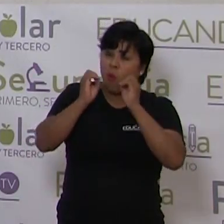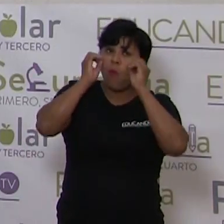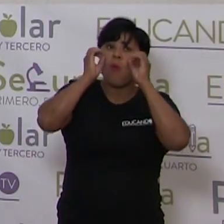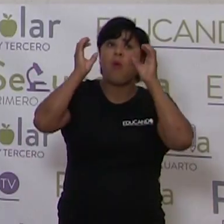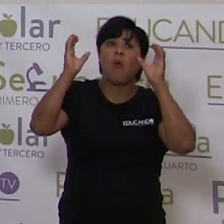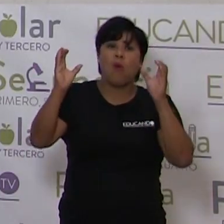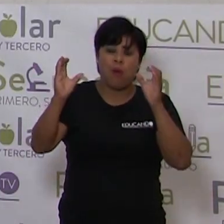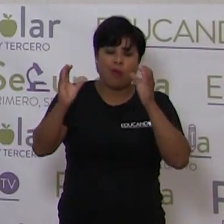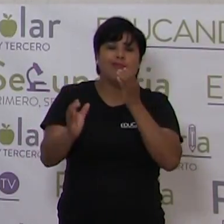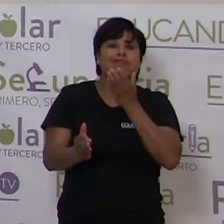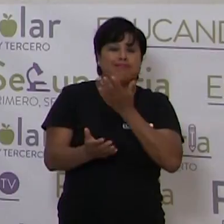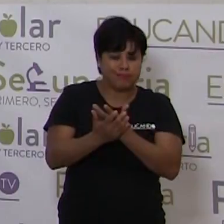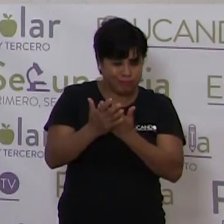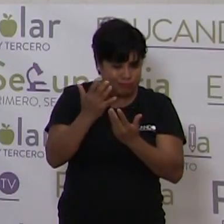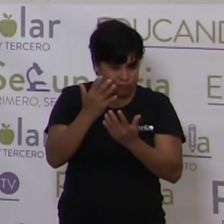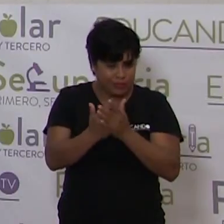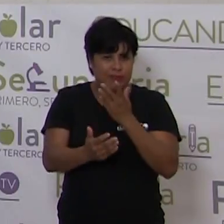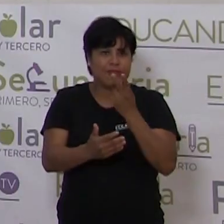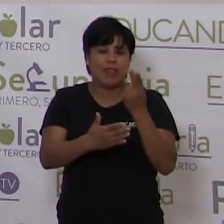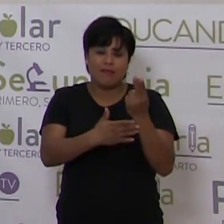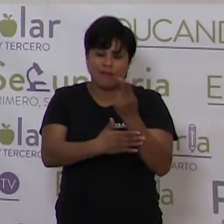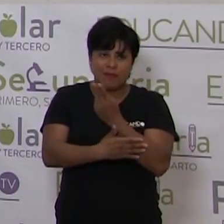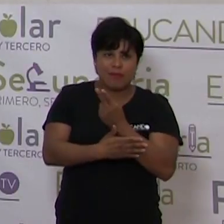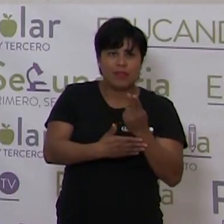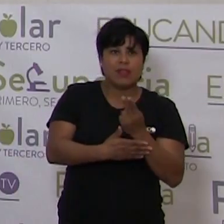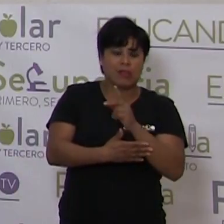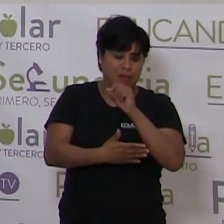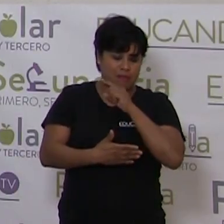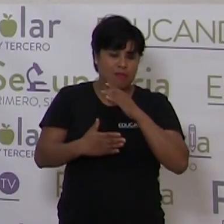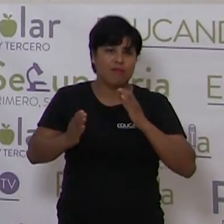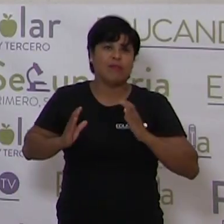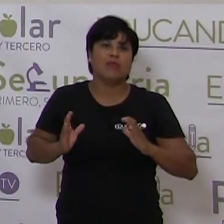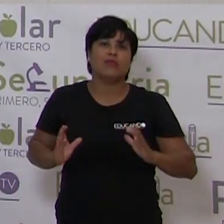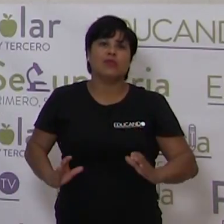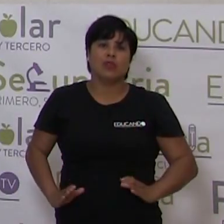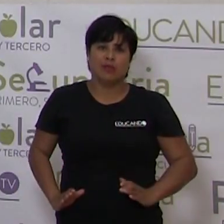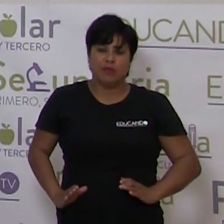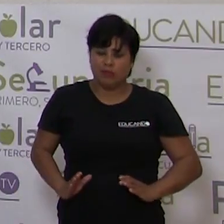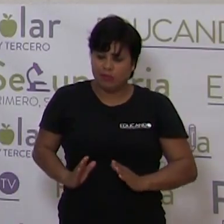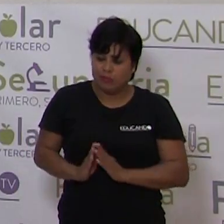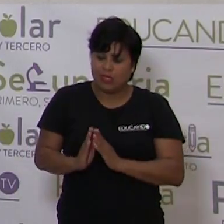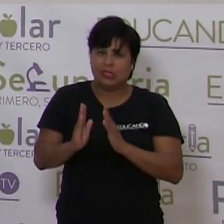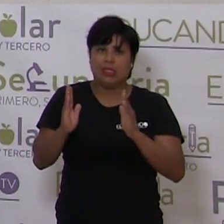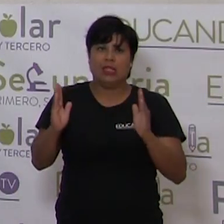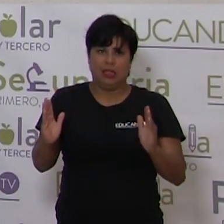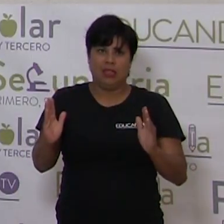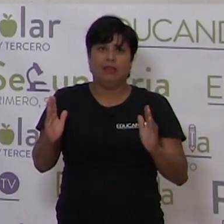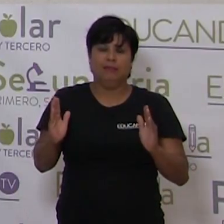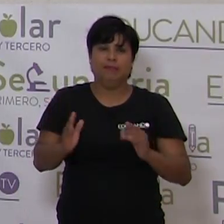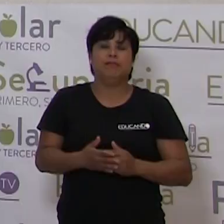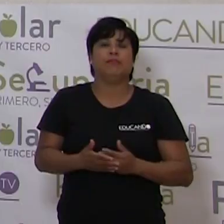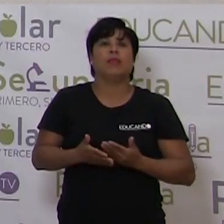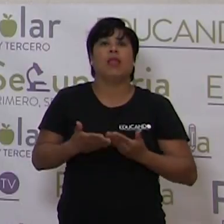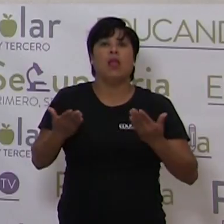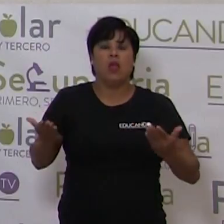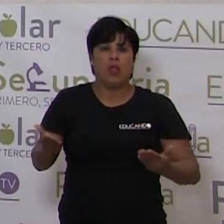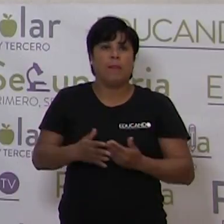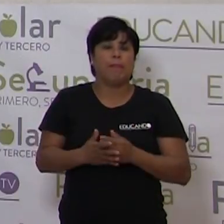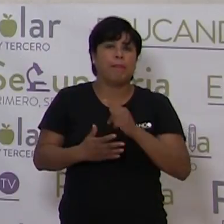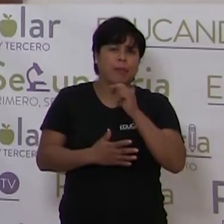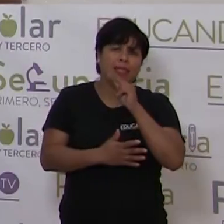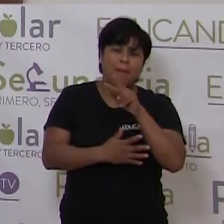una figura homotética con sus mismas proporciones. Ahora, pero